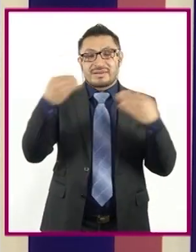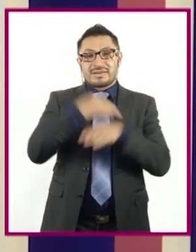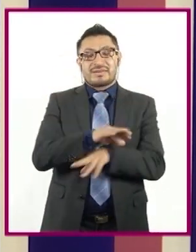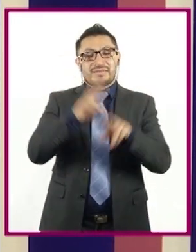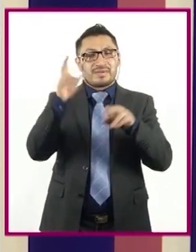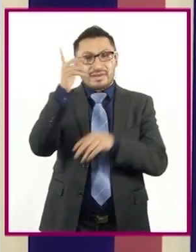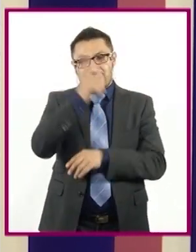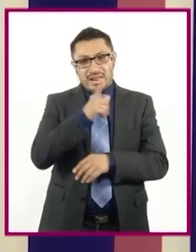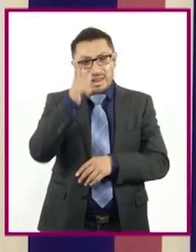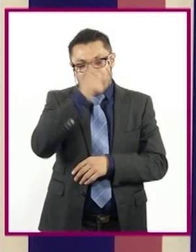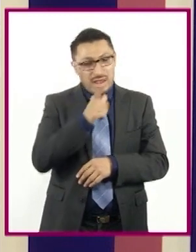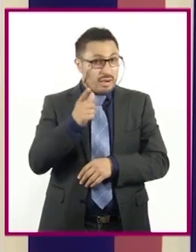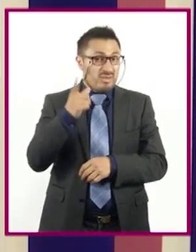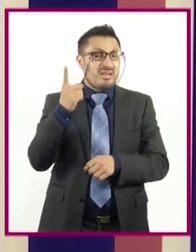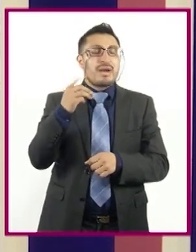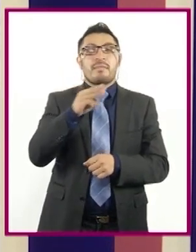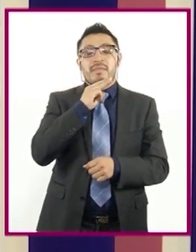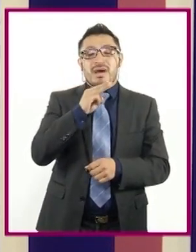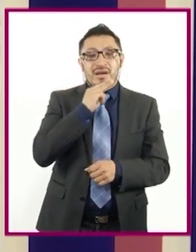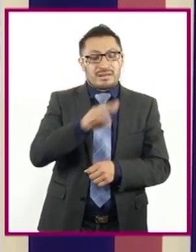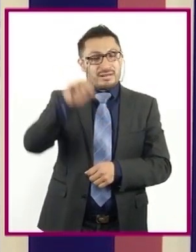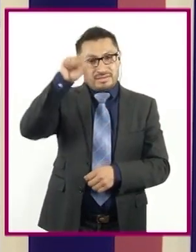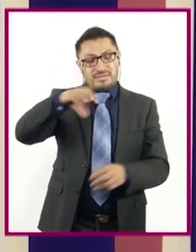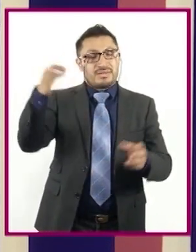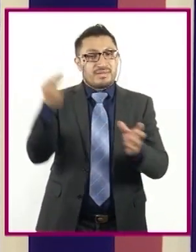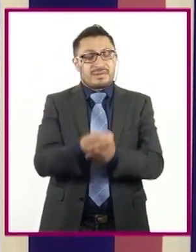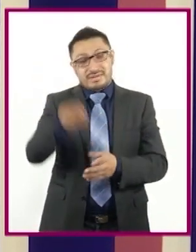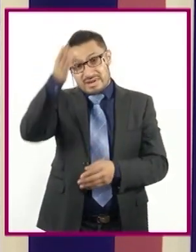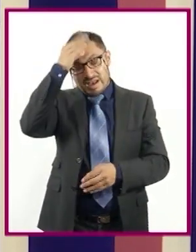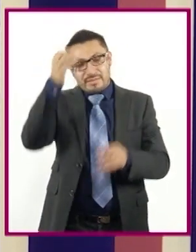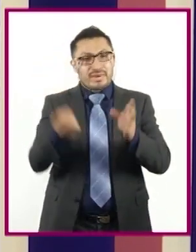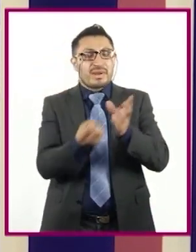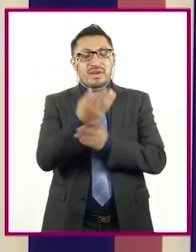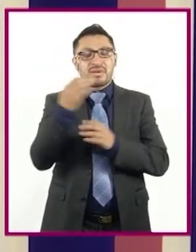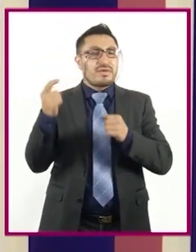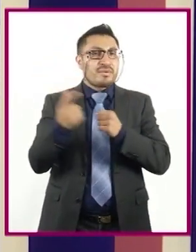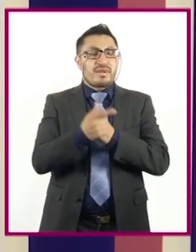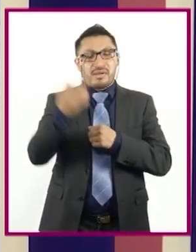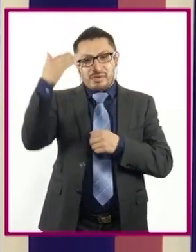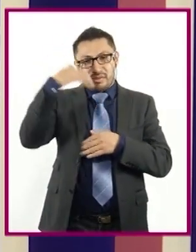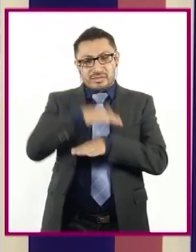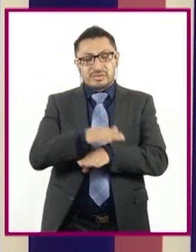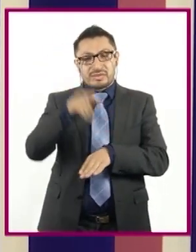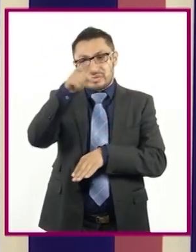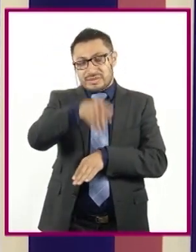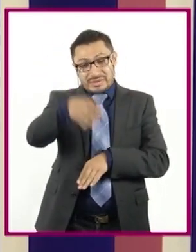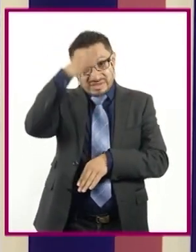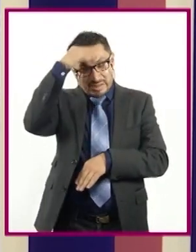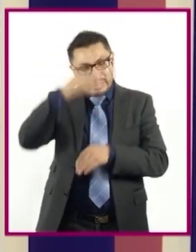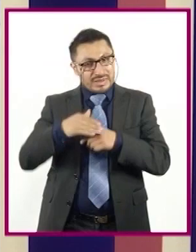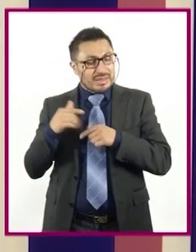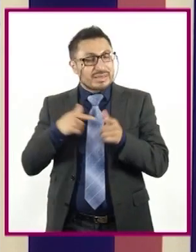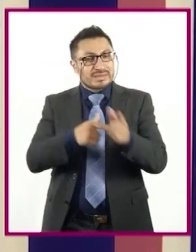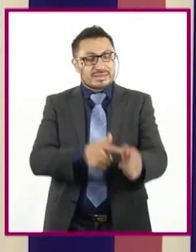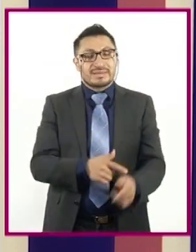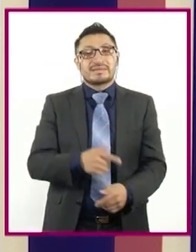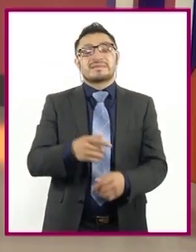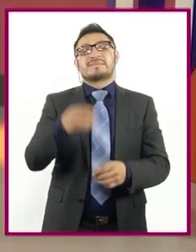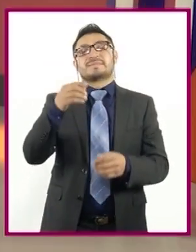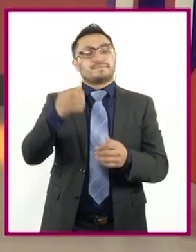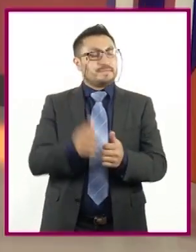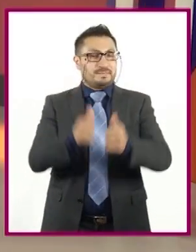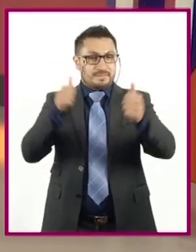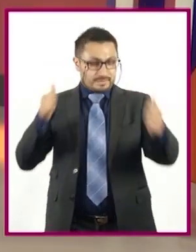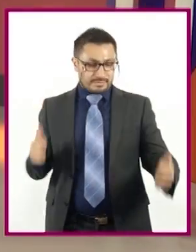Materna. En esta ocasión aprenderemos algo nuevo que les permitirá seguir avanzando en su formación educativa, aún trabajando a